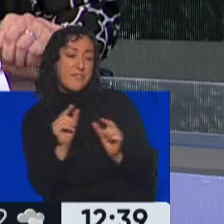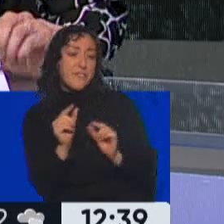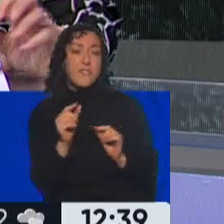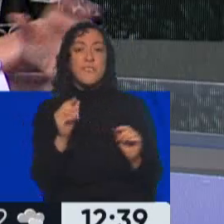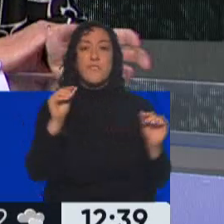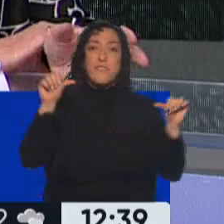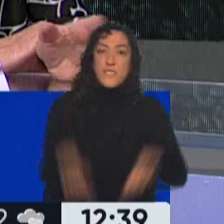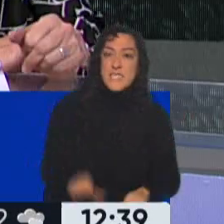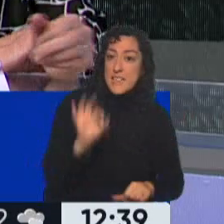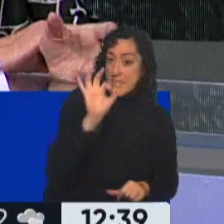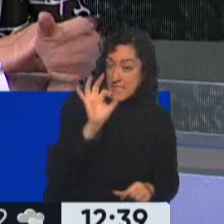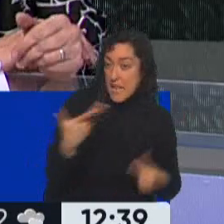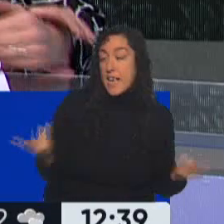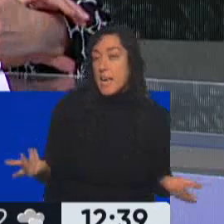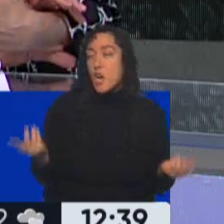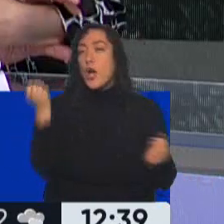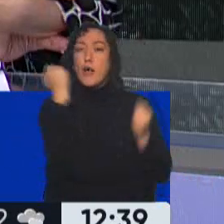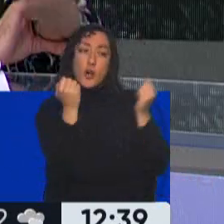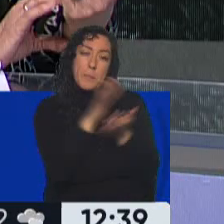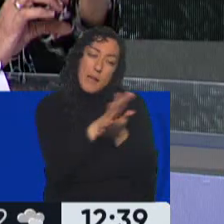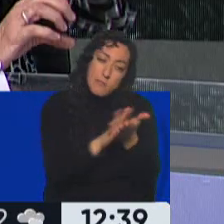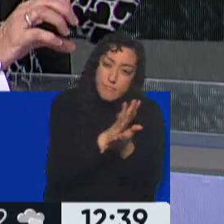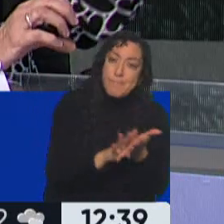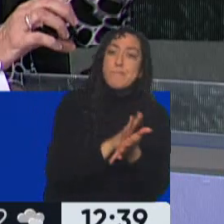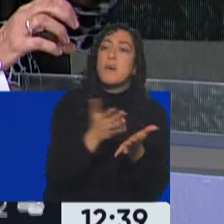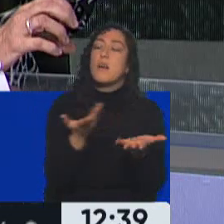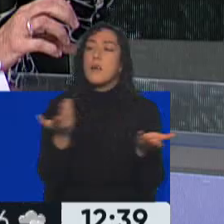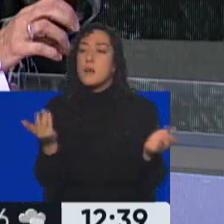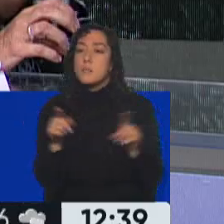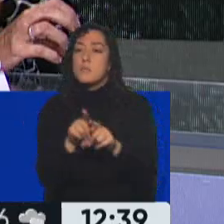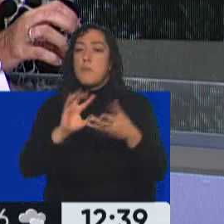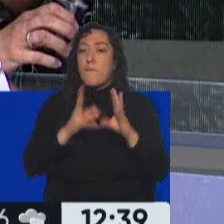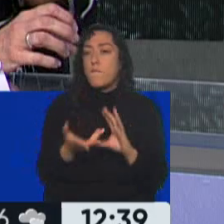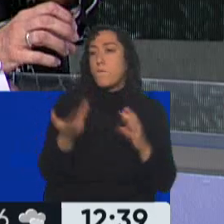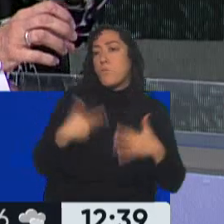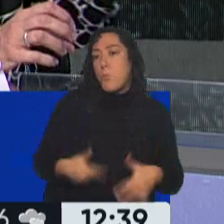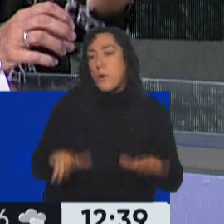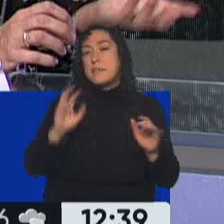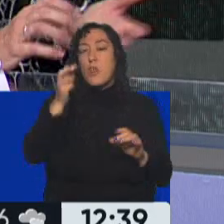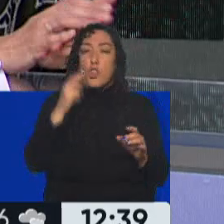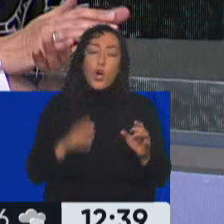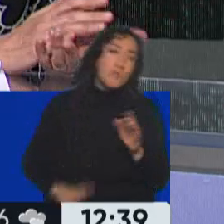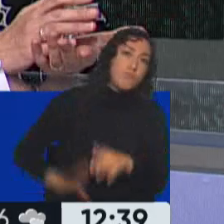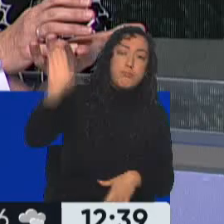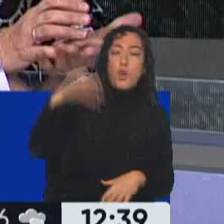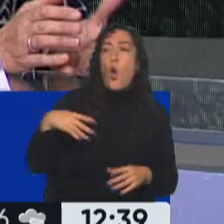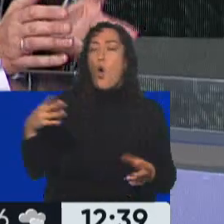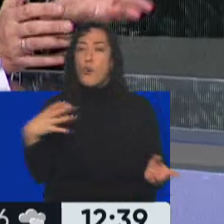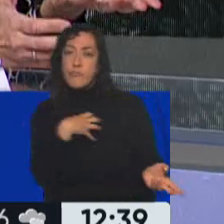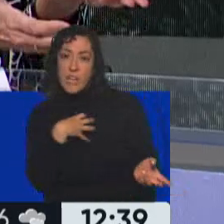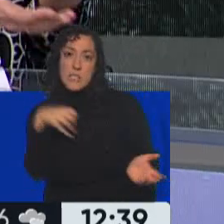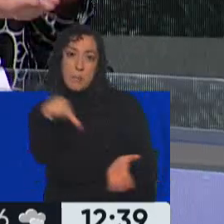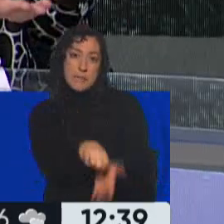hablando de una economía saneada, con finanzas que no generen, por ejemplo, estampidas como lo que puede pasar ahora con el dólar o con el riesgo país también que está